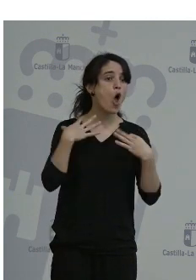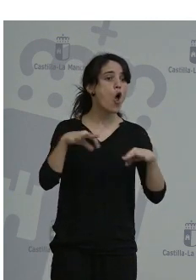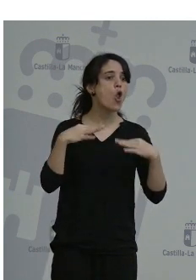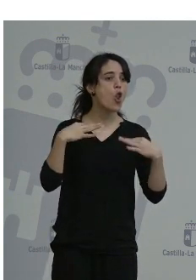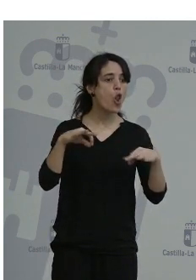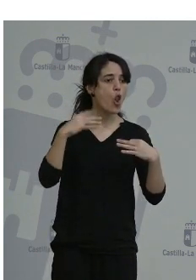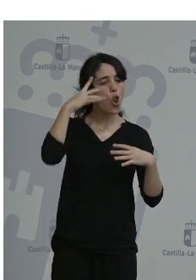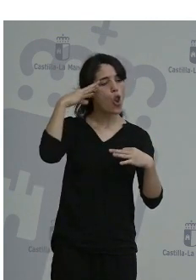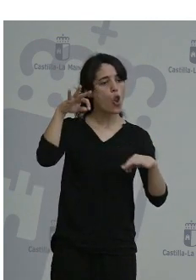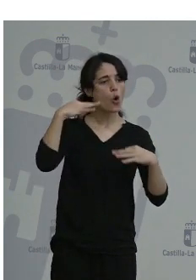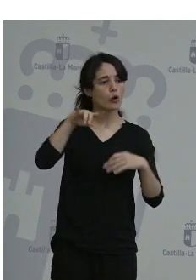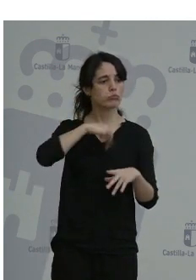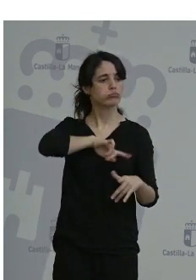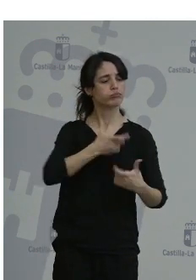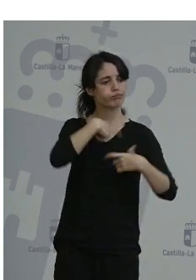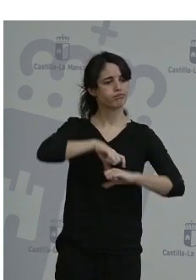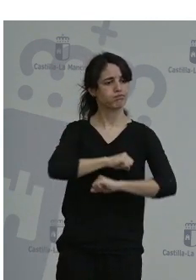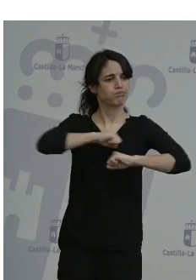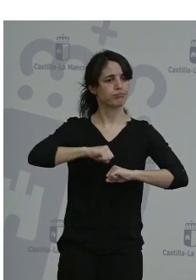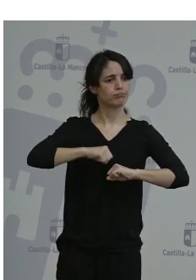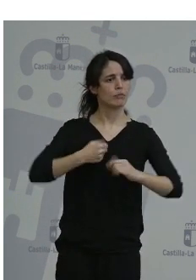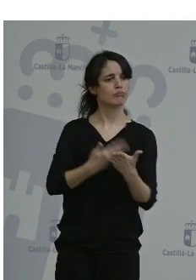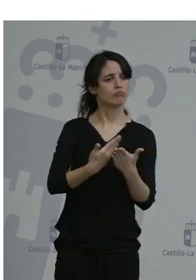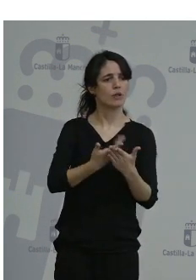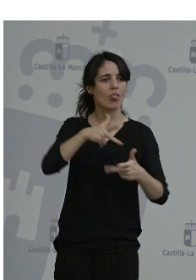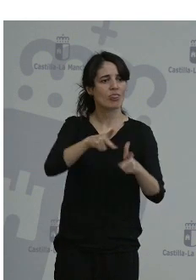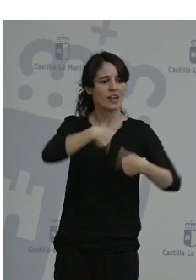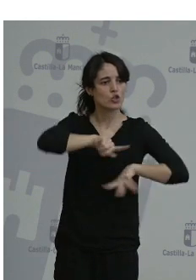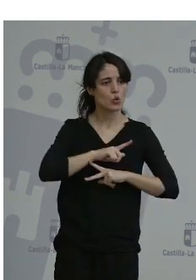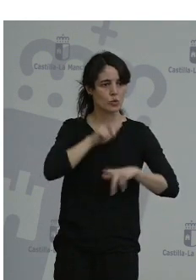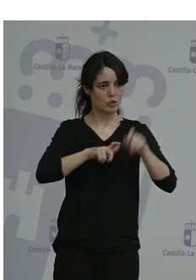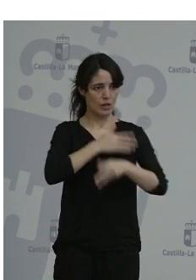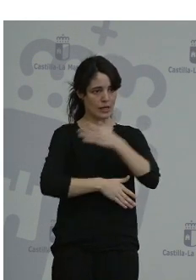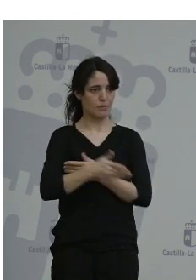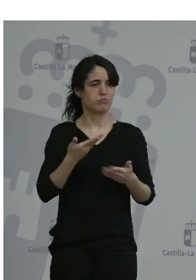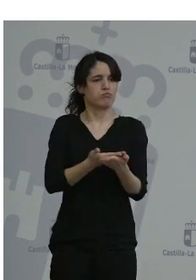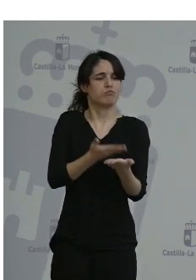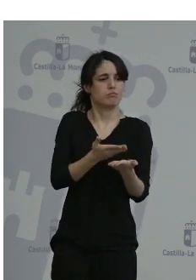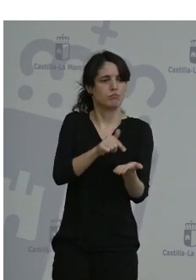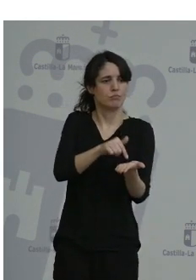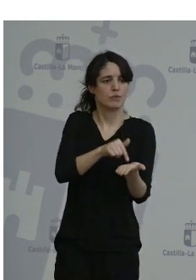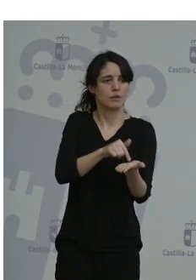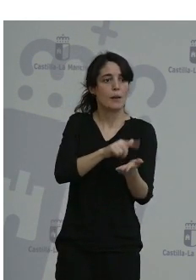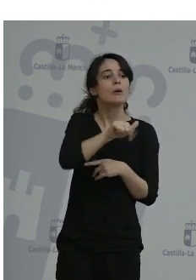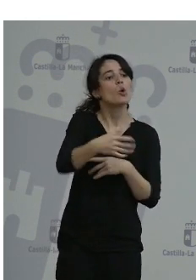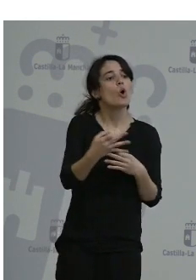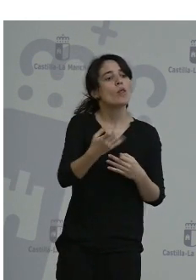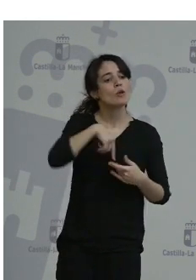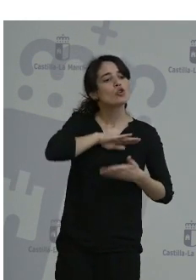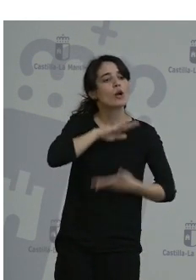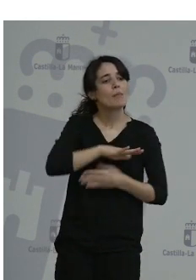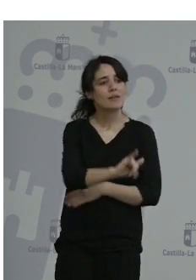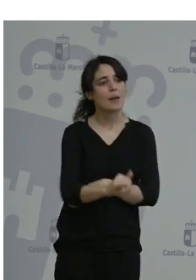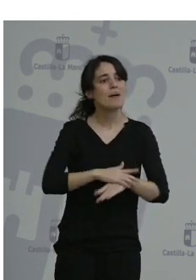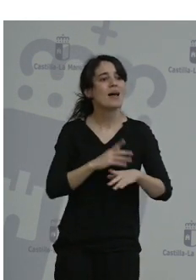en la reclamación de nuestros derechos, las personas con discapacidad, pero después tenemos que tener capacidad de responder a nuestras demandas y,